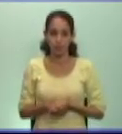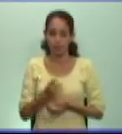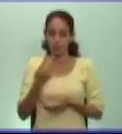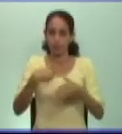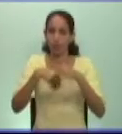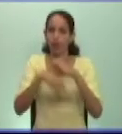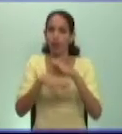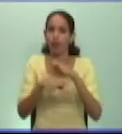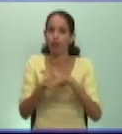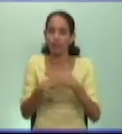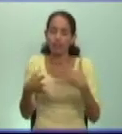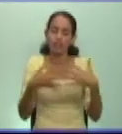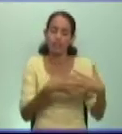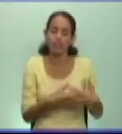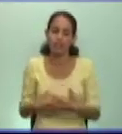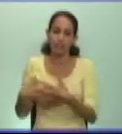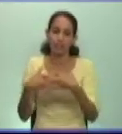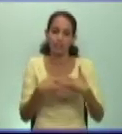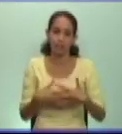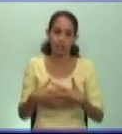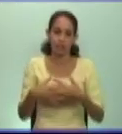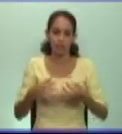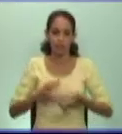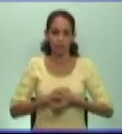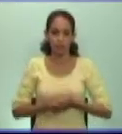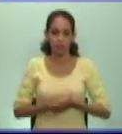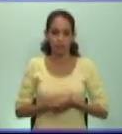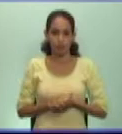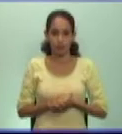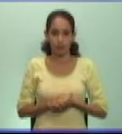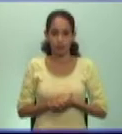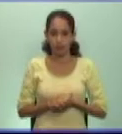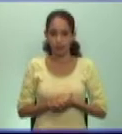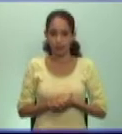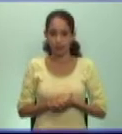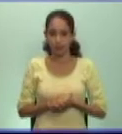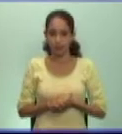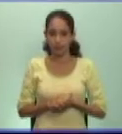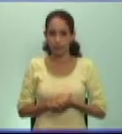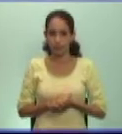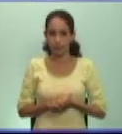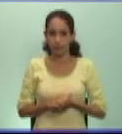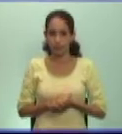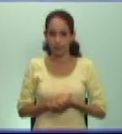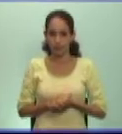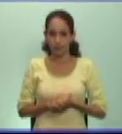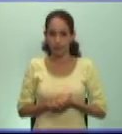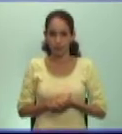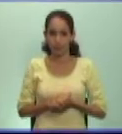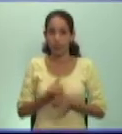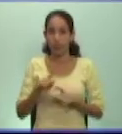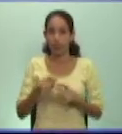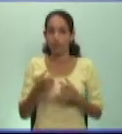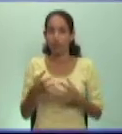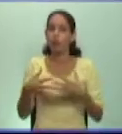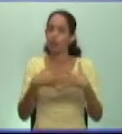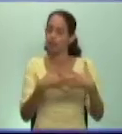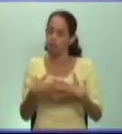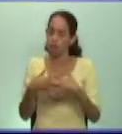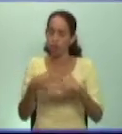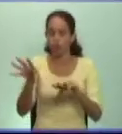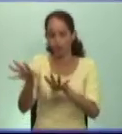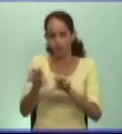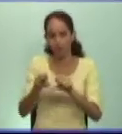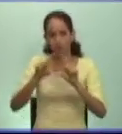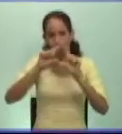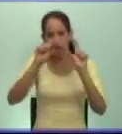intromisión norteamericana en la guerra hispano-cubano-norteamericana, entonces Estados Unidos le arrebata a España la isla de Cuba, la